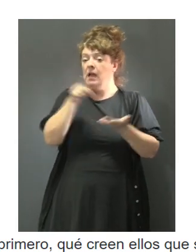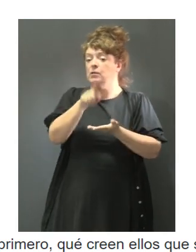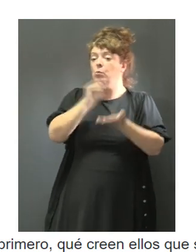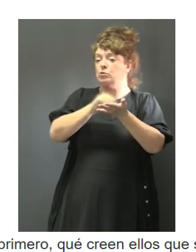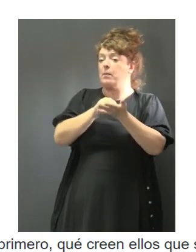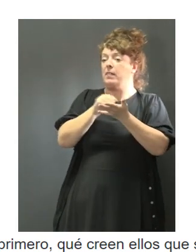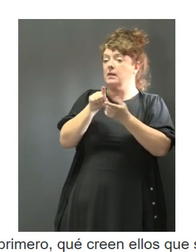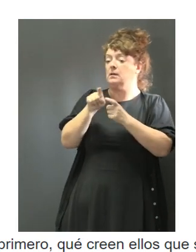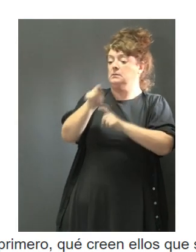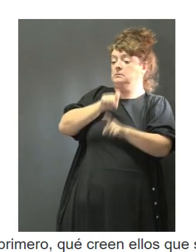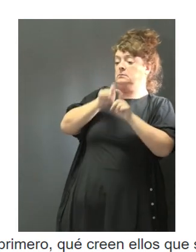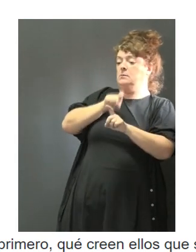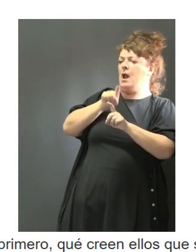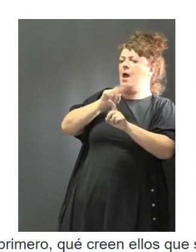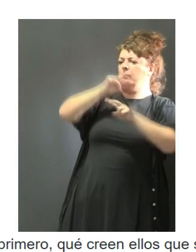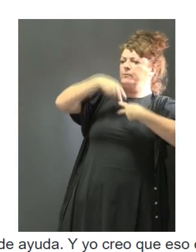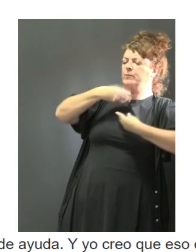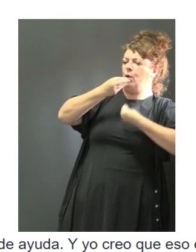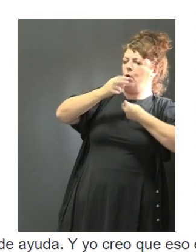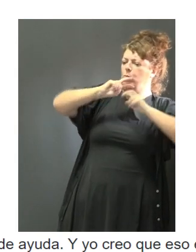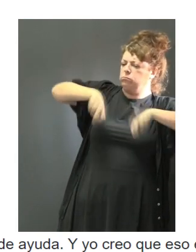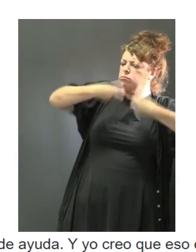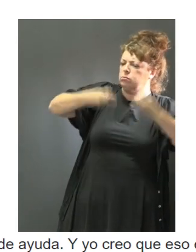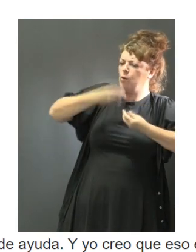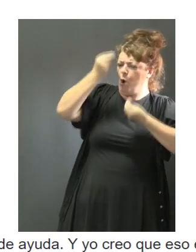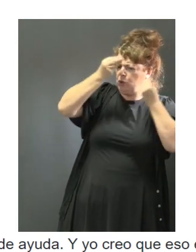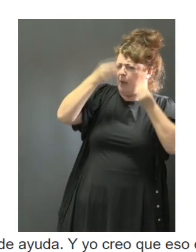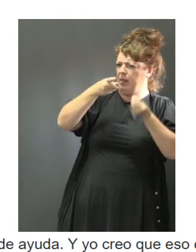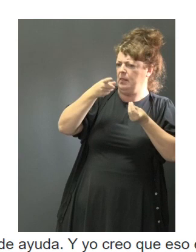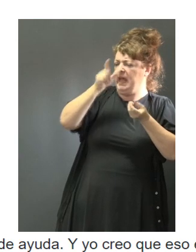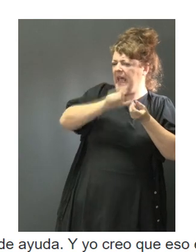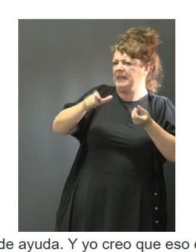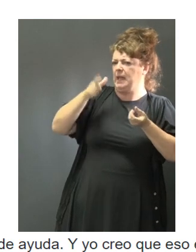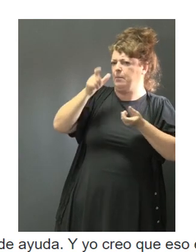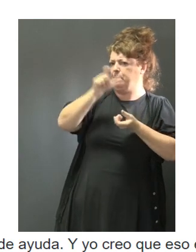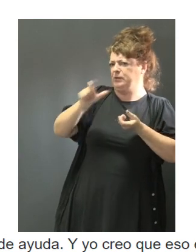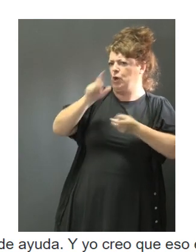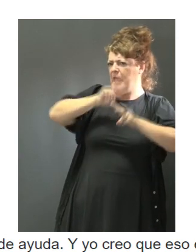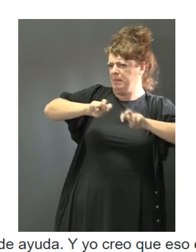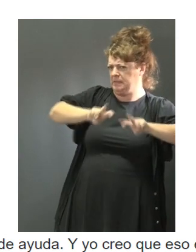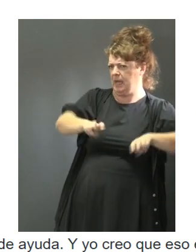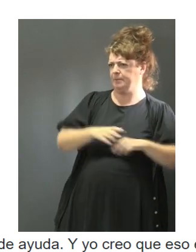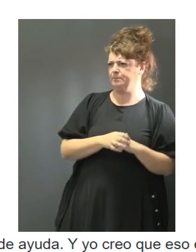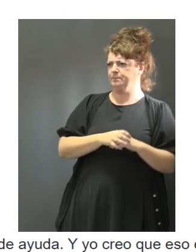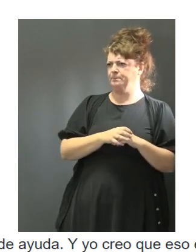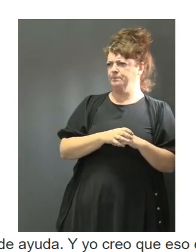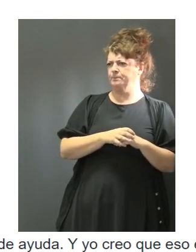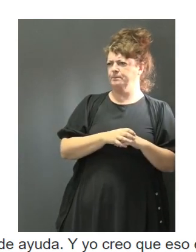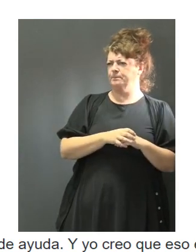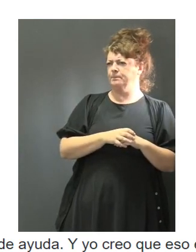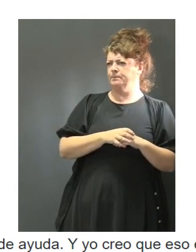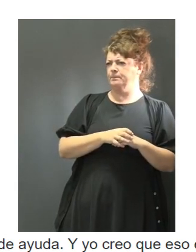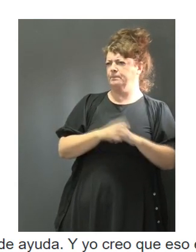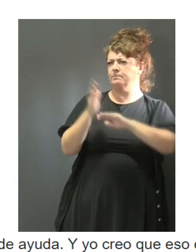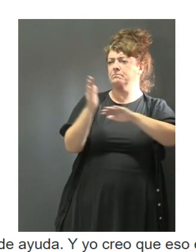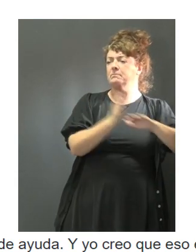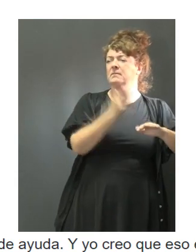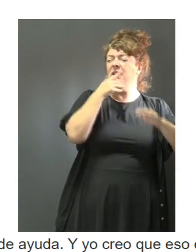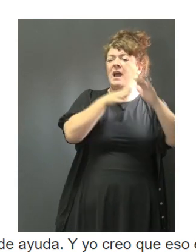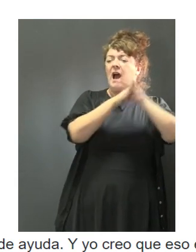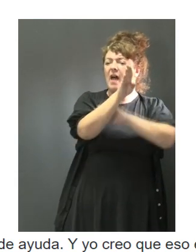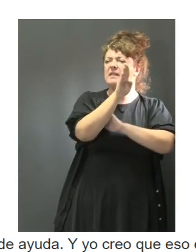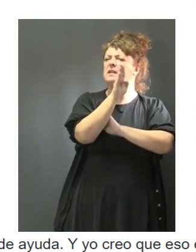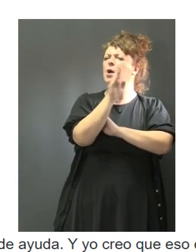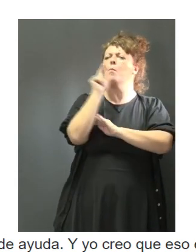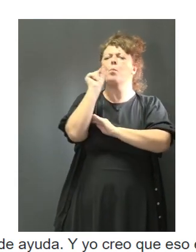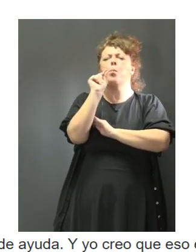muchas veces es un setback para precisamente los que estamos haciendo investigación en esto, ¿no? En el tema de accesibilidad sí quería meter también otro punto importante que creo que hay que tener